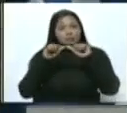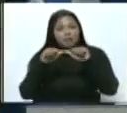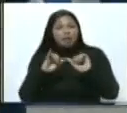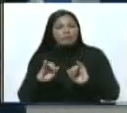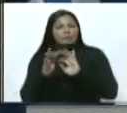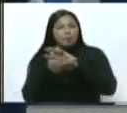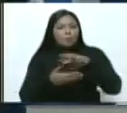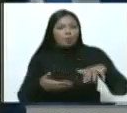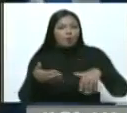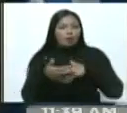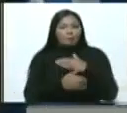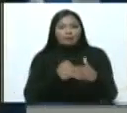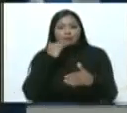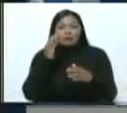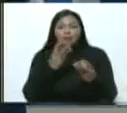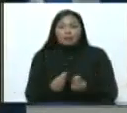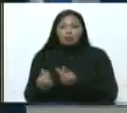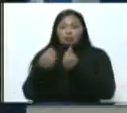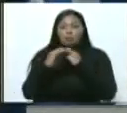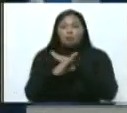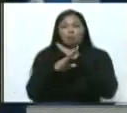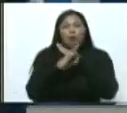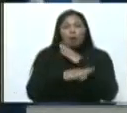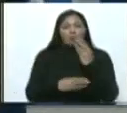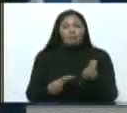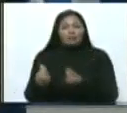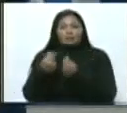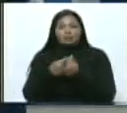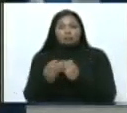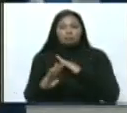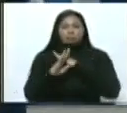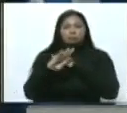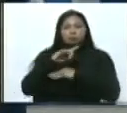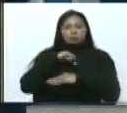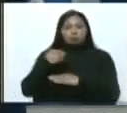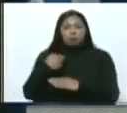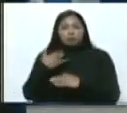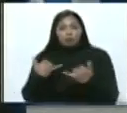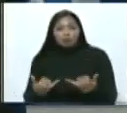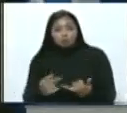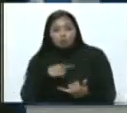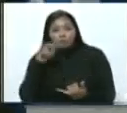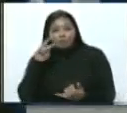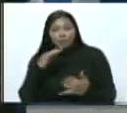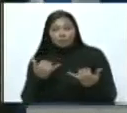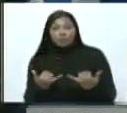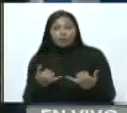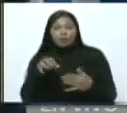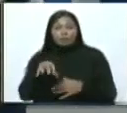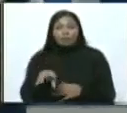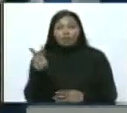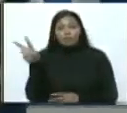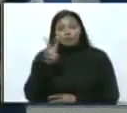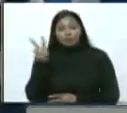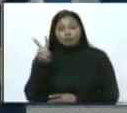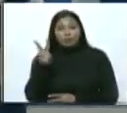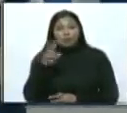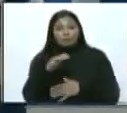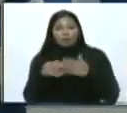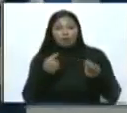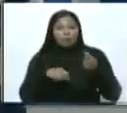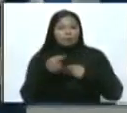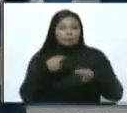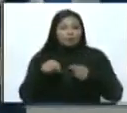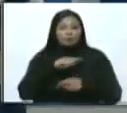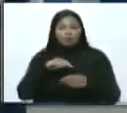si ya hay un cerco económico, hay un bloqueo financiero, nos impiden, como estamos viendo, al Estado venezolano comercializar